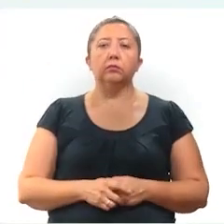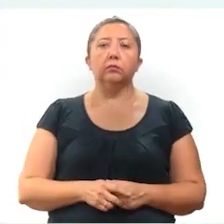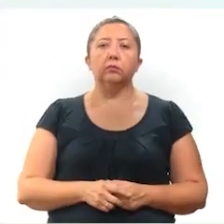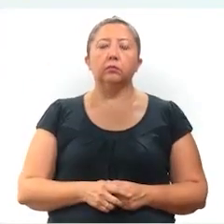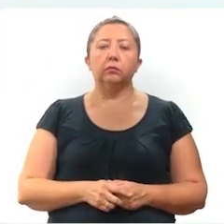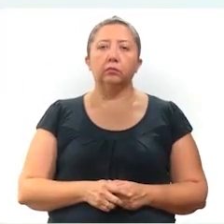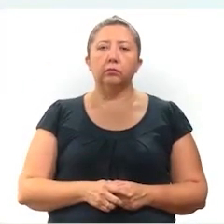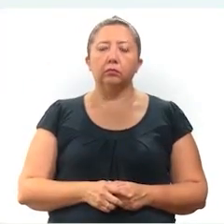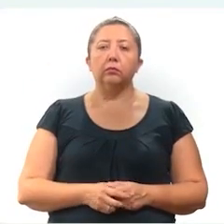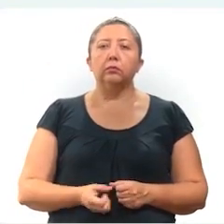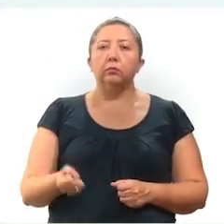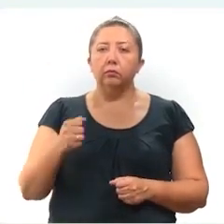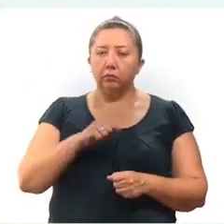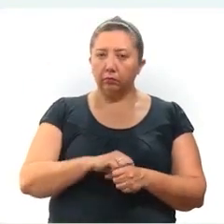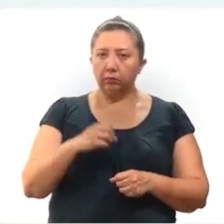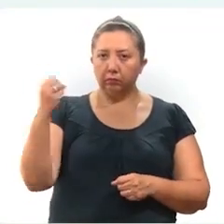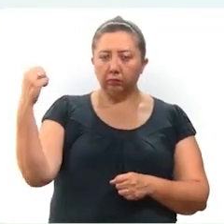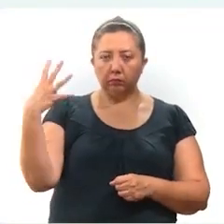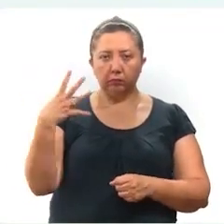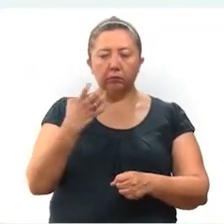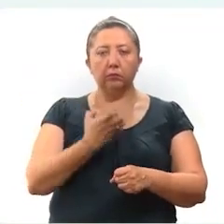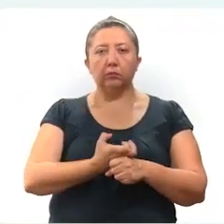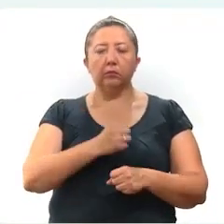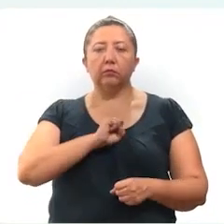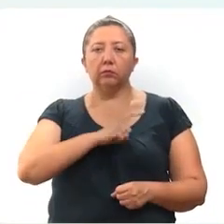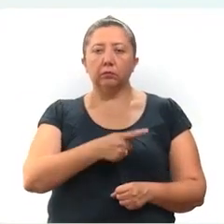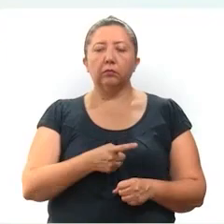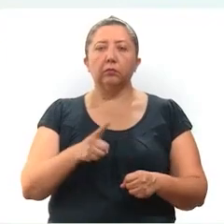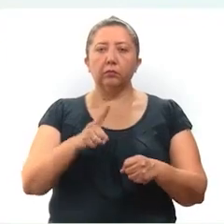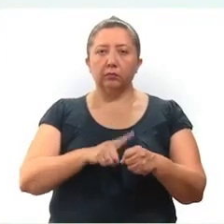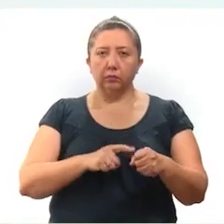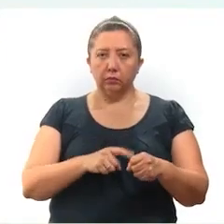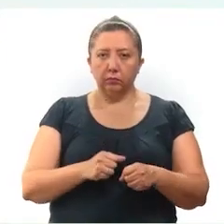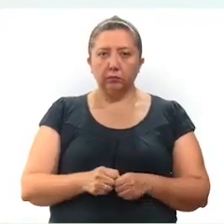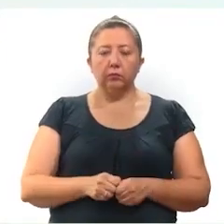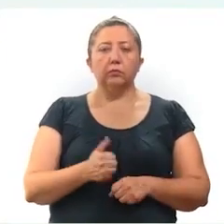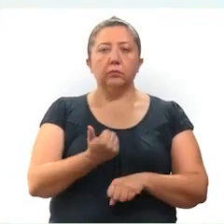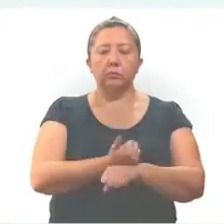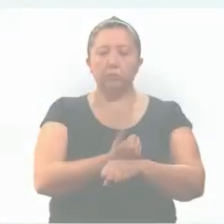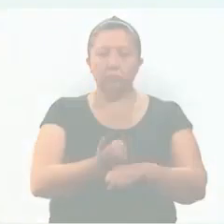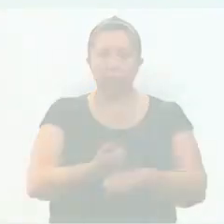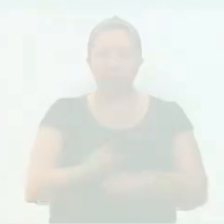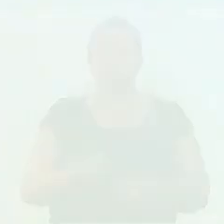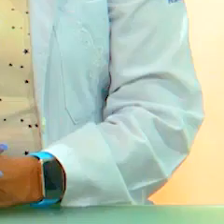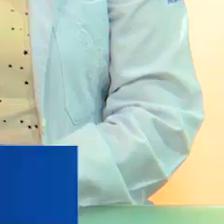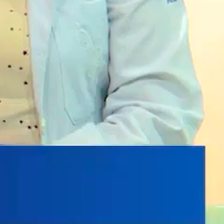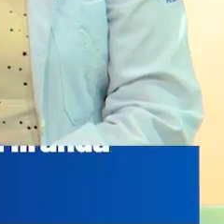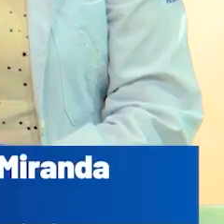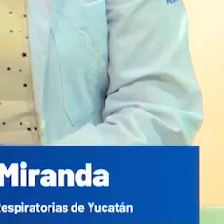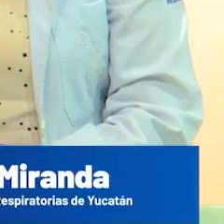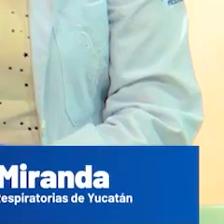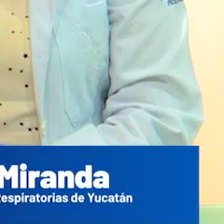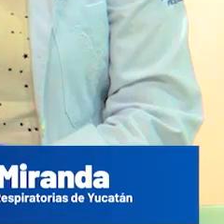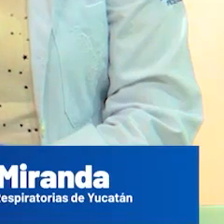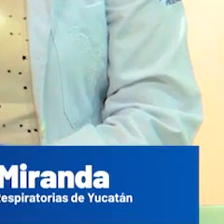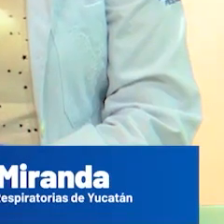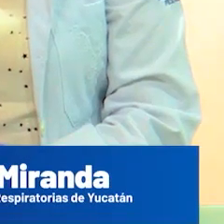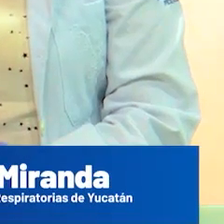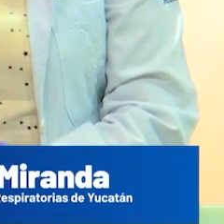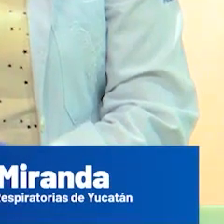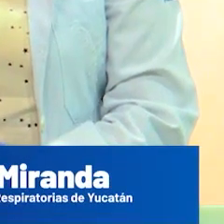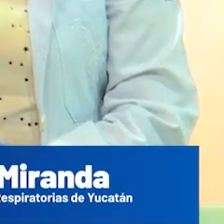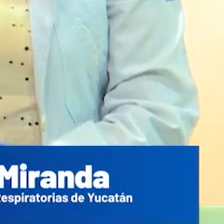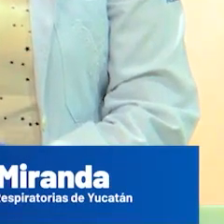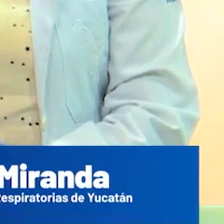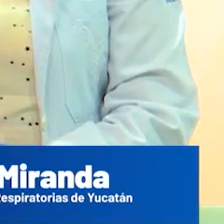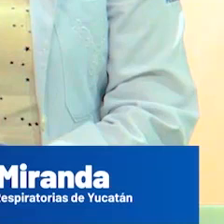años. Los indicadores semanales del Semáforo Estatal de Salud marcan color amarillo. Este es el informe del día de hoy, doctora. Gracias.